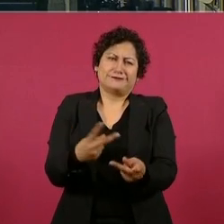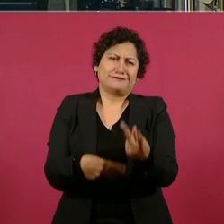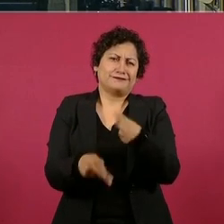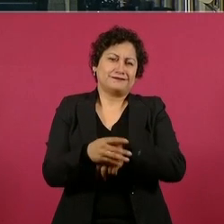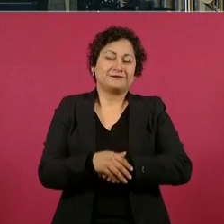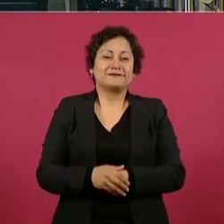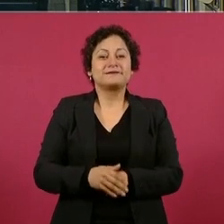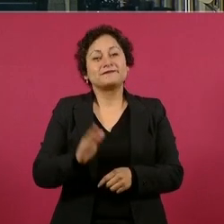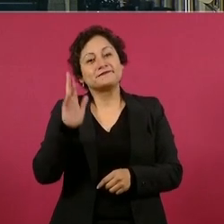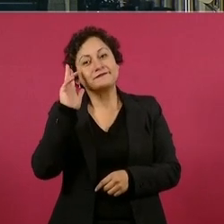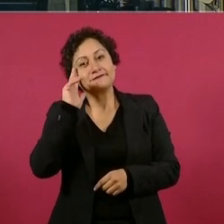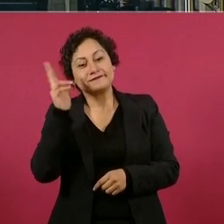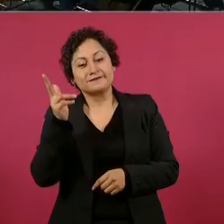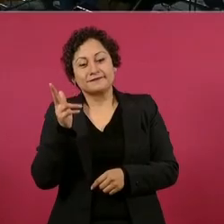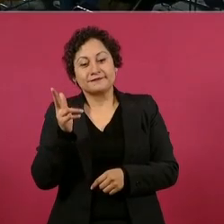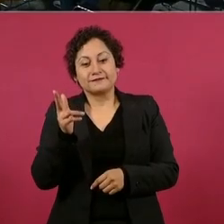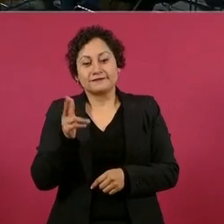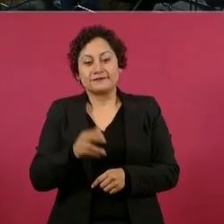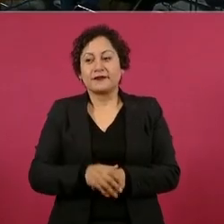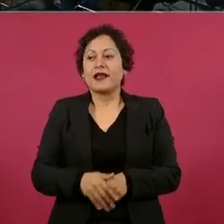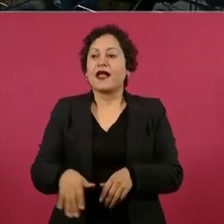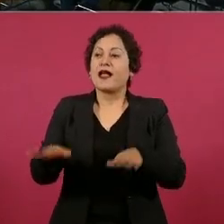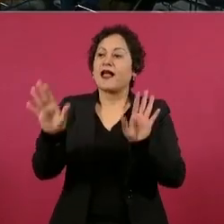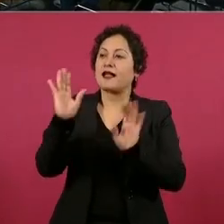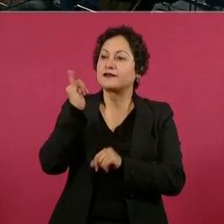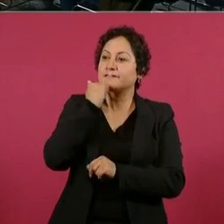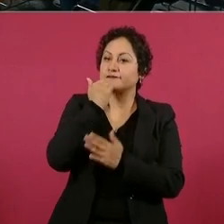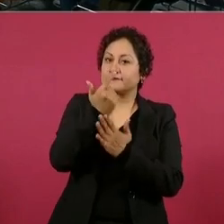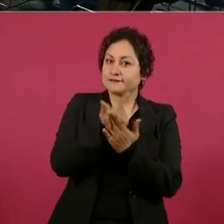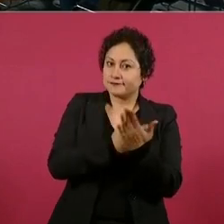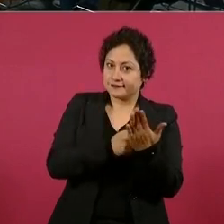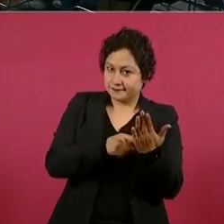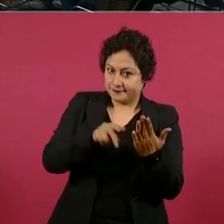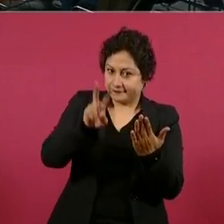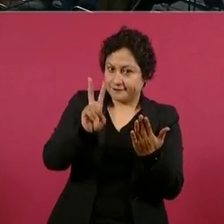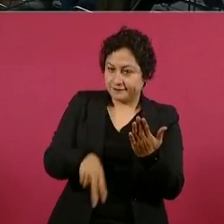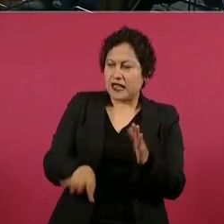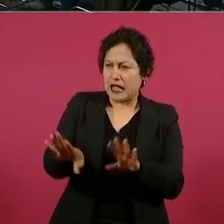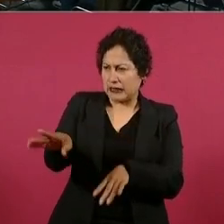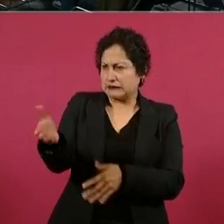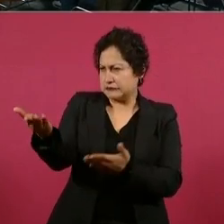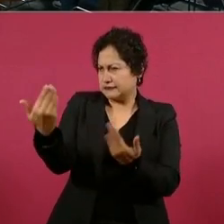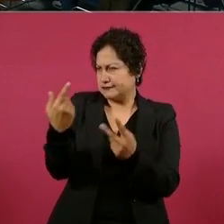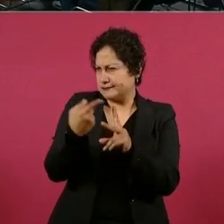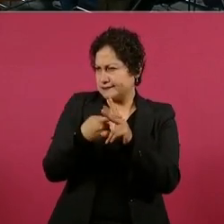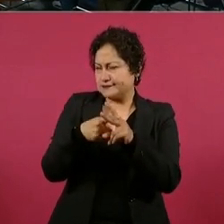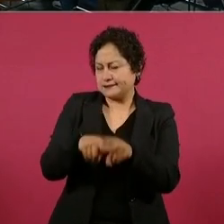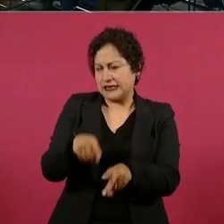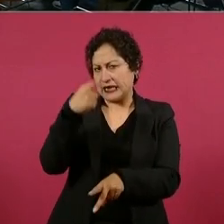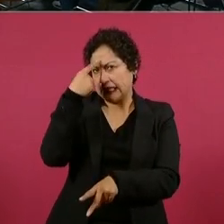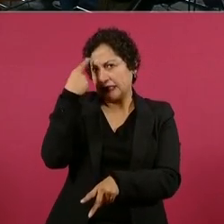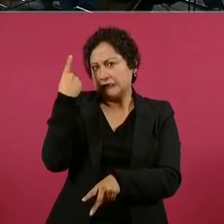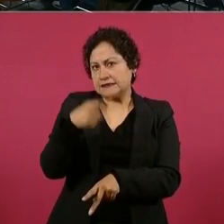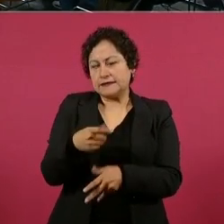¿Qué tal? Buen día, presidente. Ah, quedó una lista, ¿verdad? Pero vamos a empezar, sí. Porque para que no